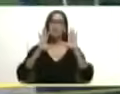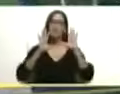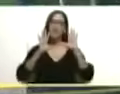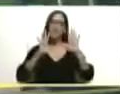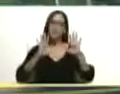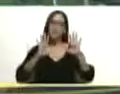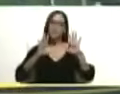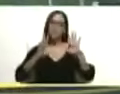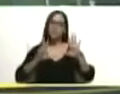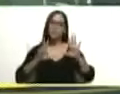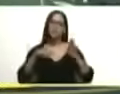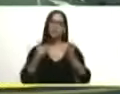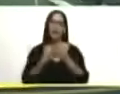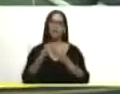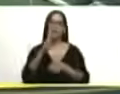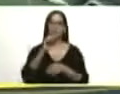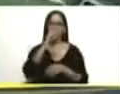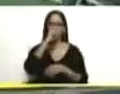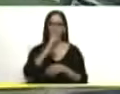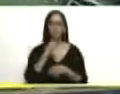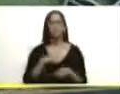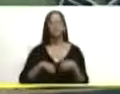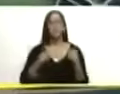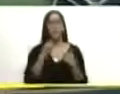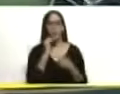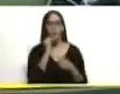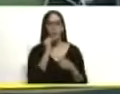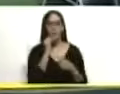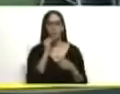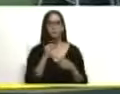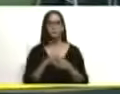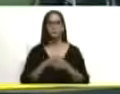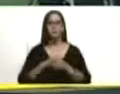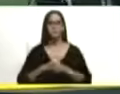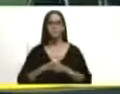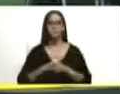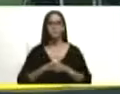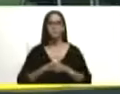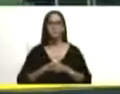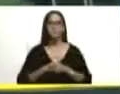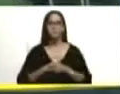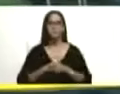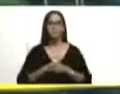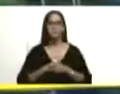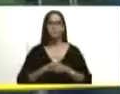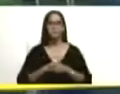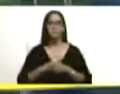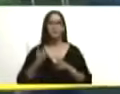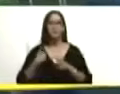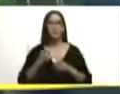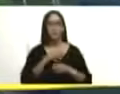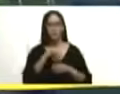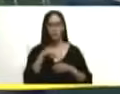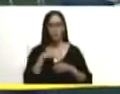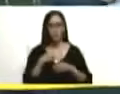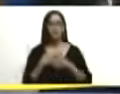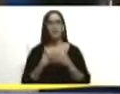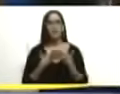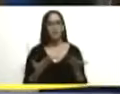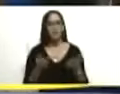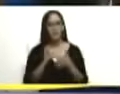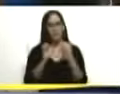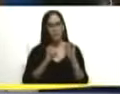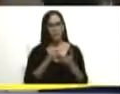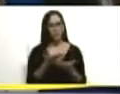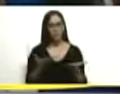30 años, los más jóvenes. Y tenemos nosotros que darle herramientas a